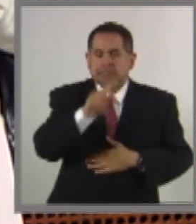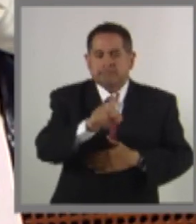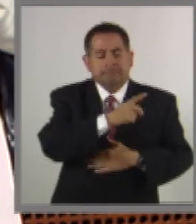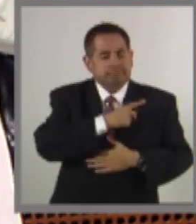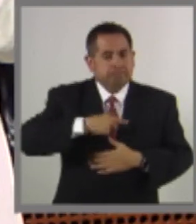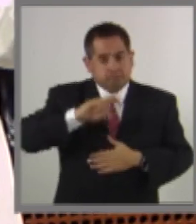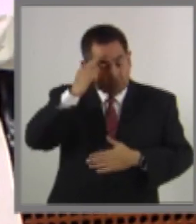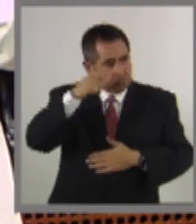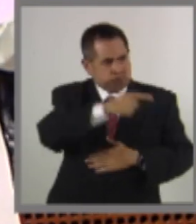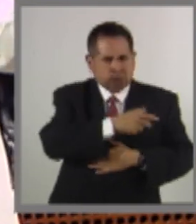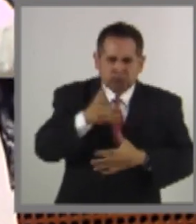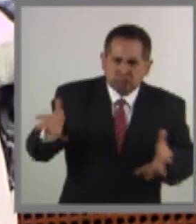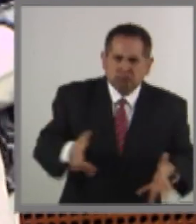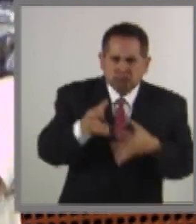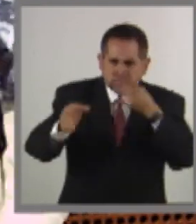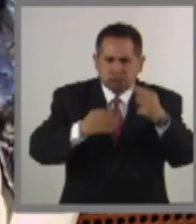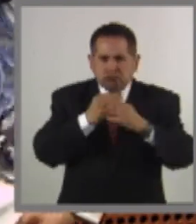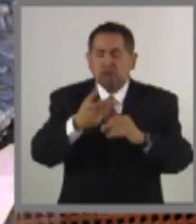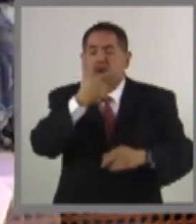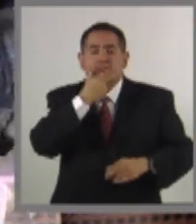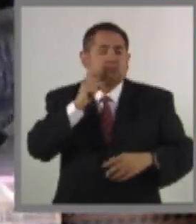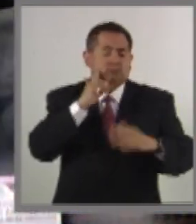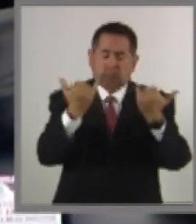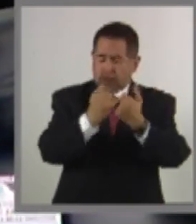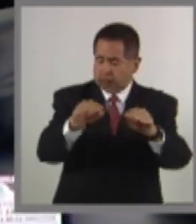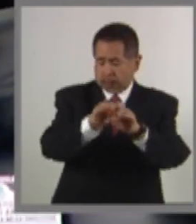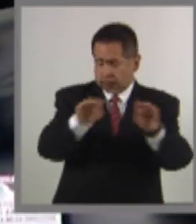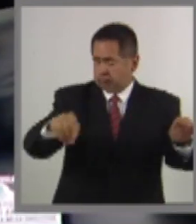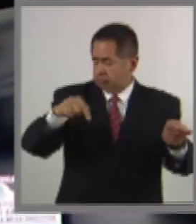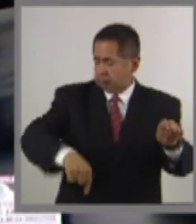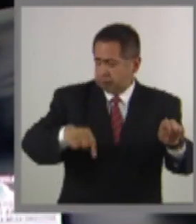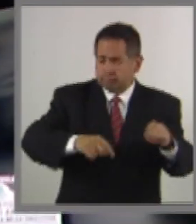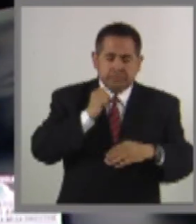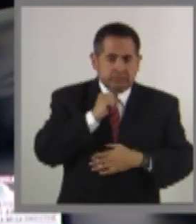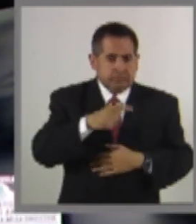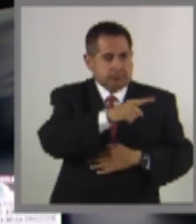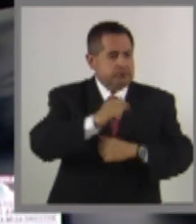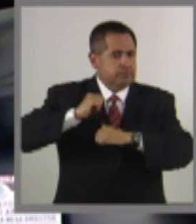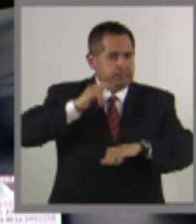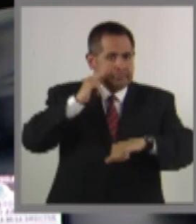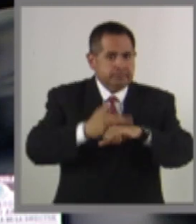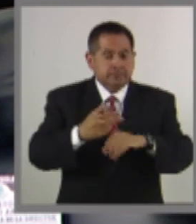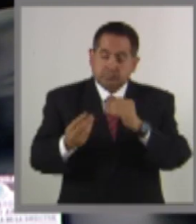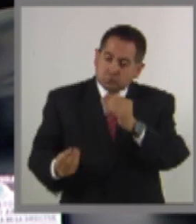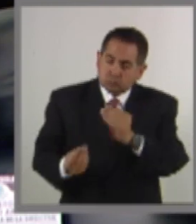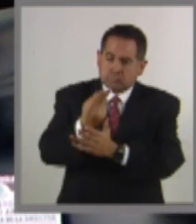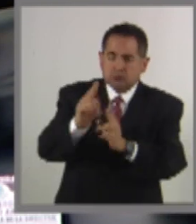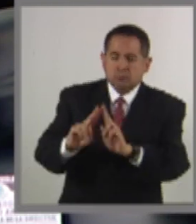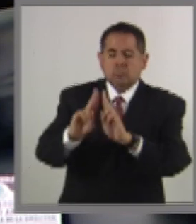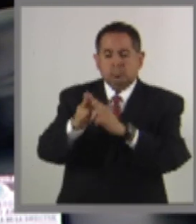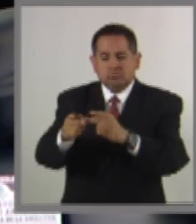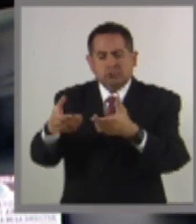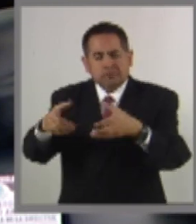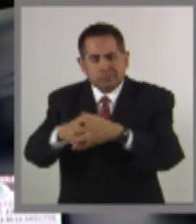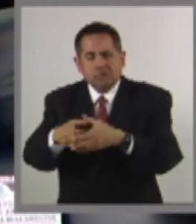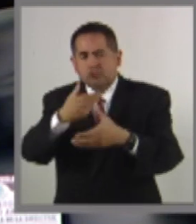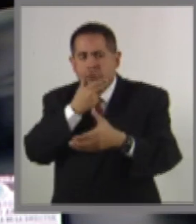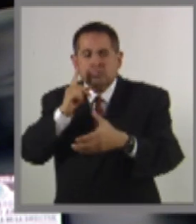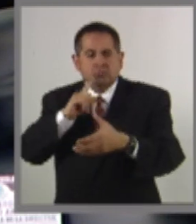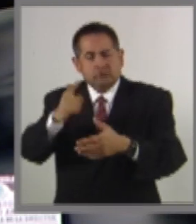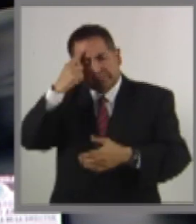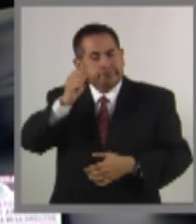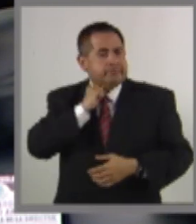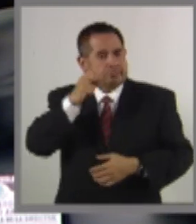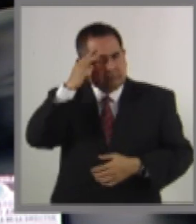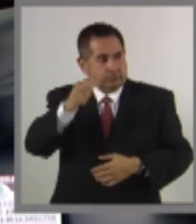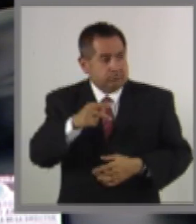activo promotor de la equidad de género en este Senado. Bajo su presidencia se creó la unidad de género del Senado de la